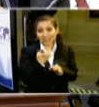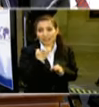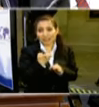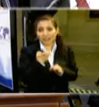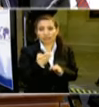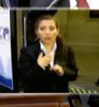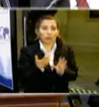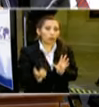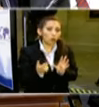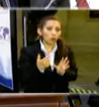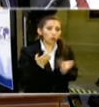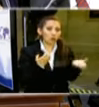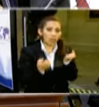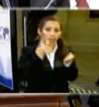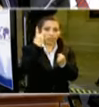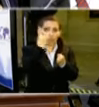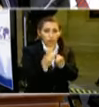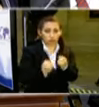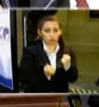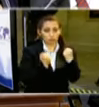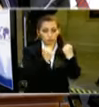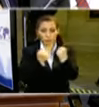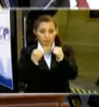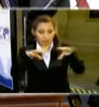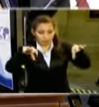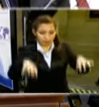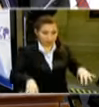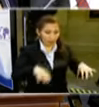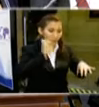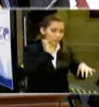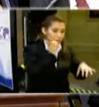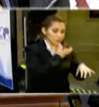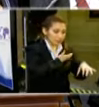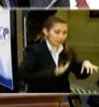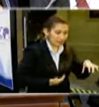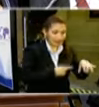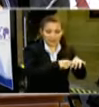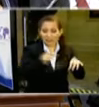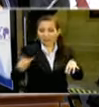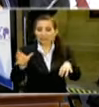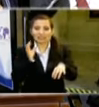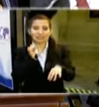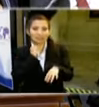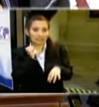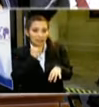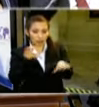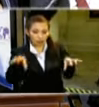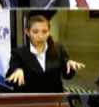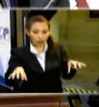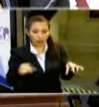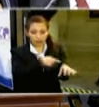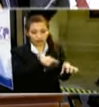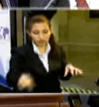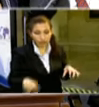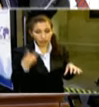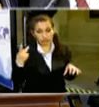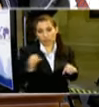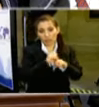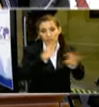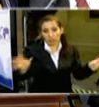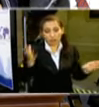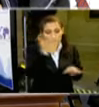reflexión entre dos poderes de la Unión, el Ejecutivo y el Legislativo, abonan, por supuesto,